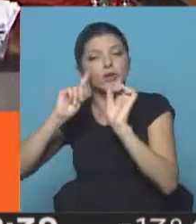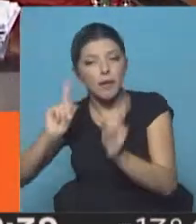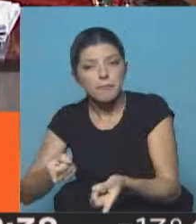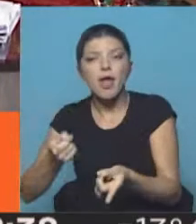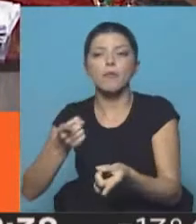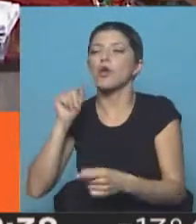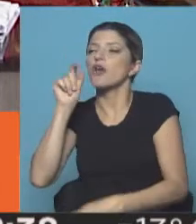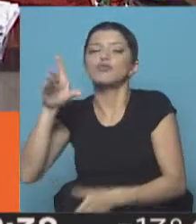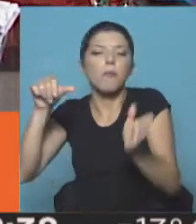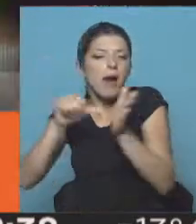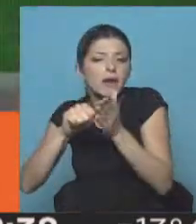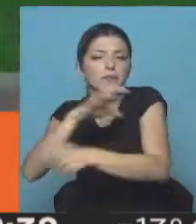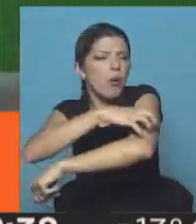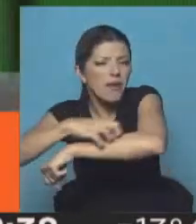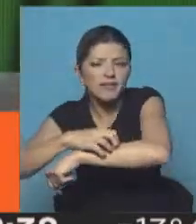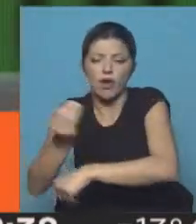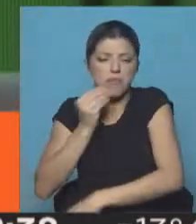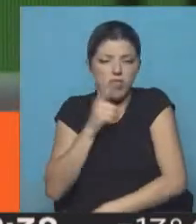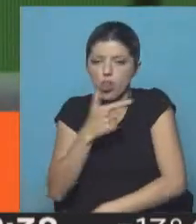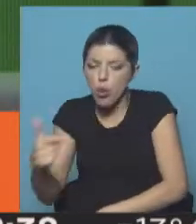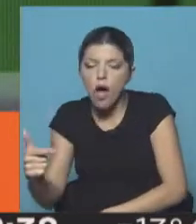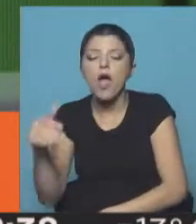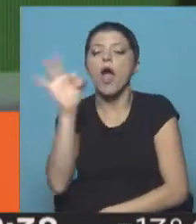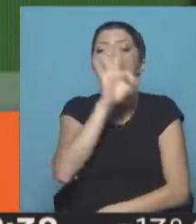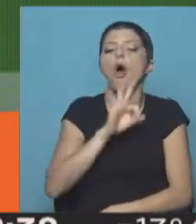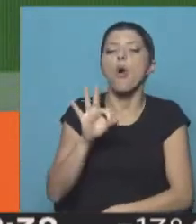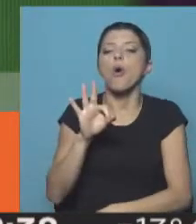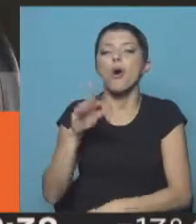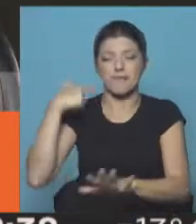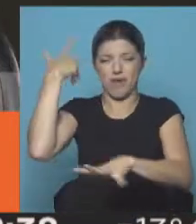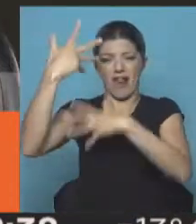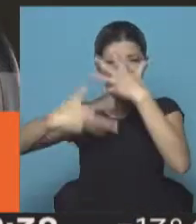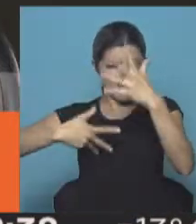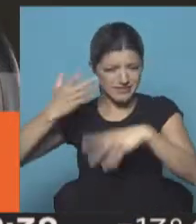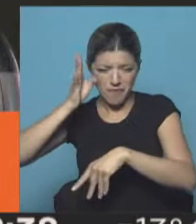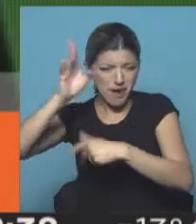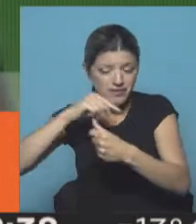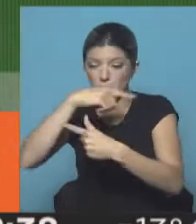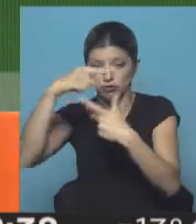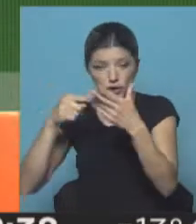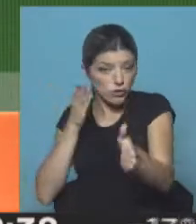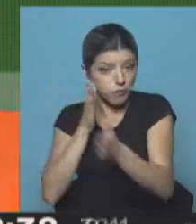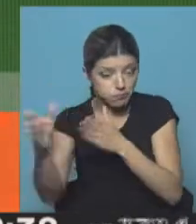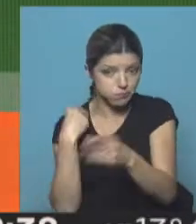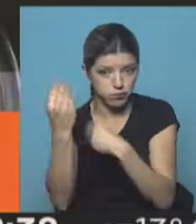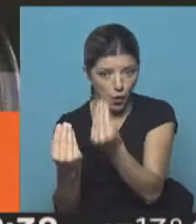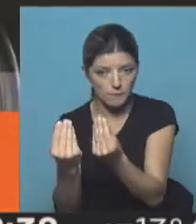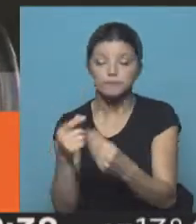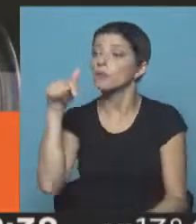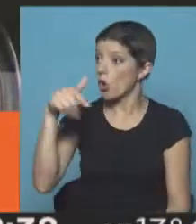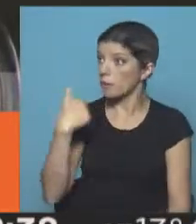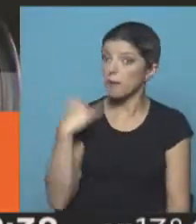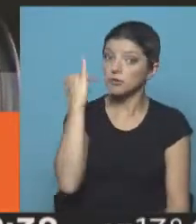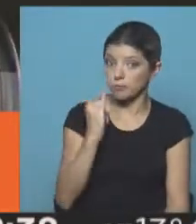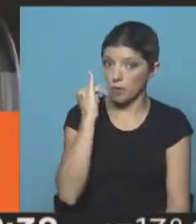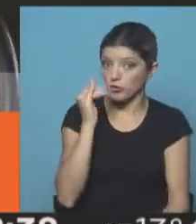de alimentos en el mundo, a las corridas que produce la violencia en sus países. Vamos a estar hablando hoy en el programa, justamente